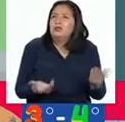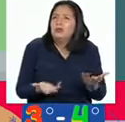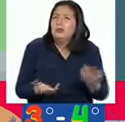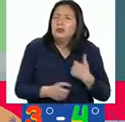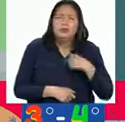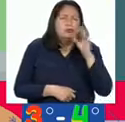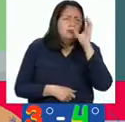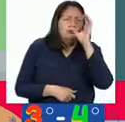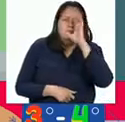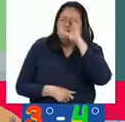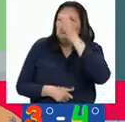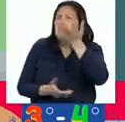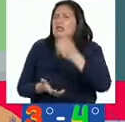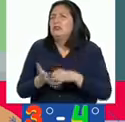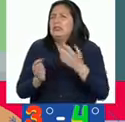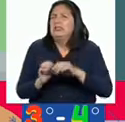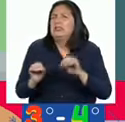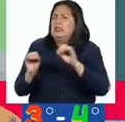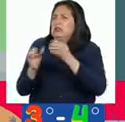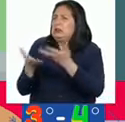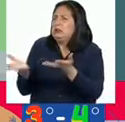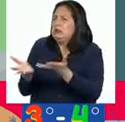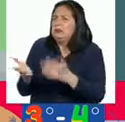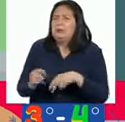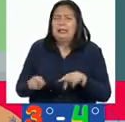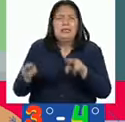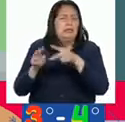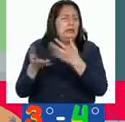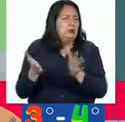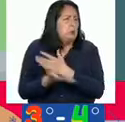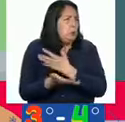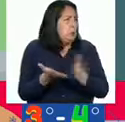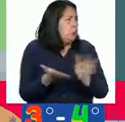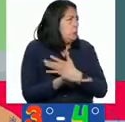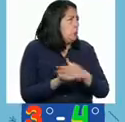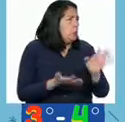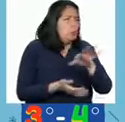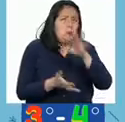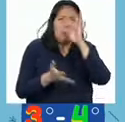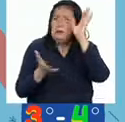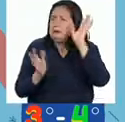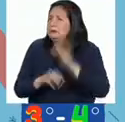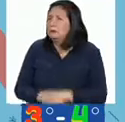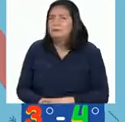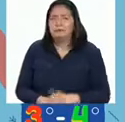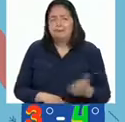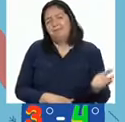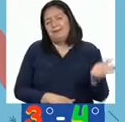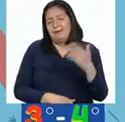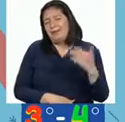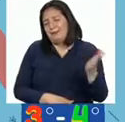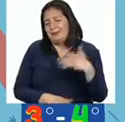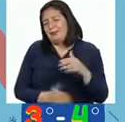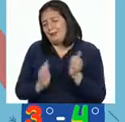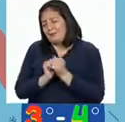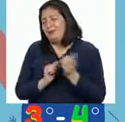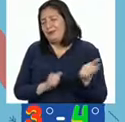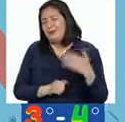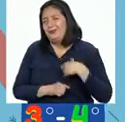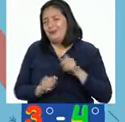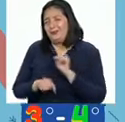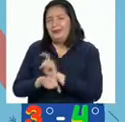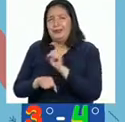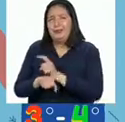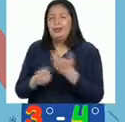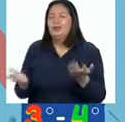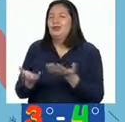Estoy buscando ese tesoro y no lo encuentro por ningún lugar. Ven conmigo, Pablo. Yo te voy a